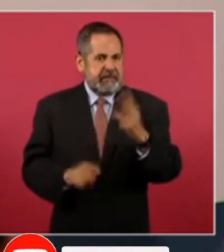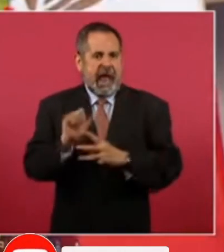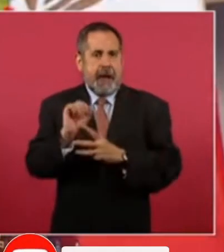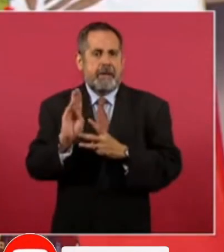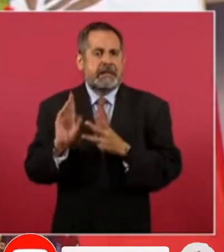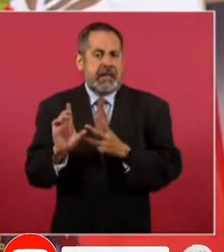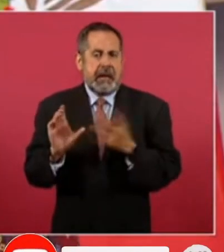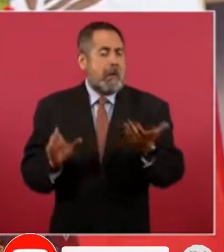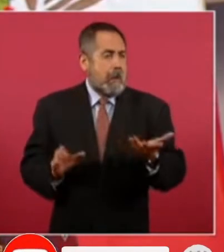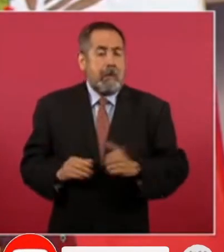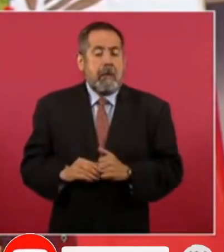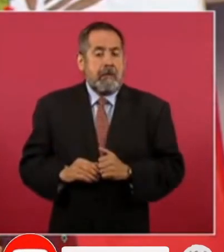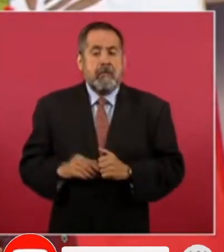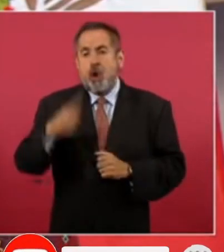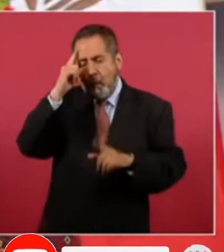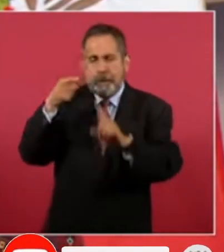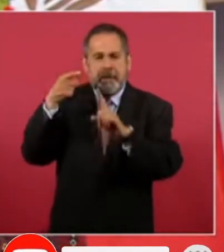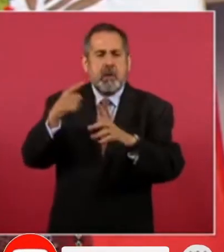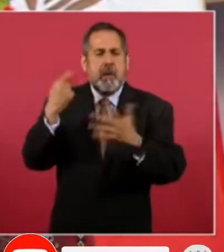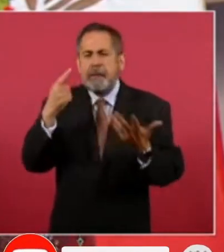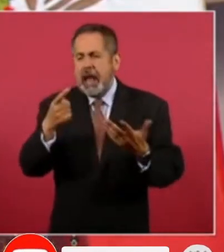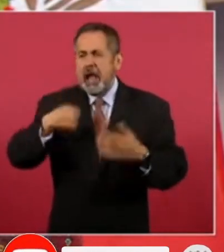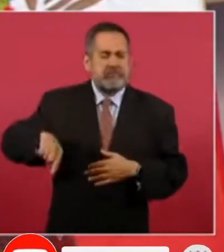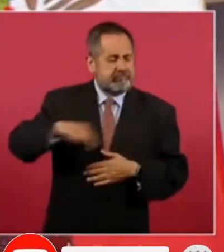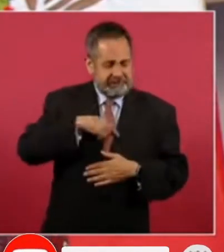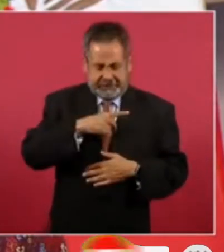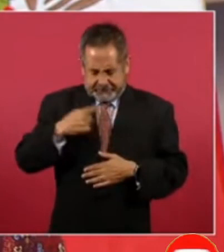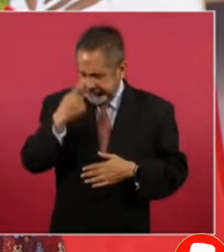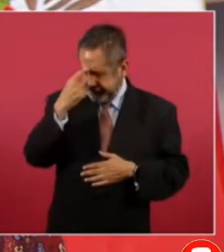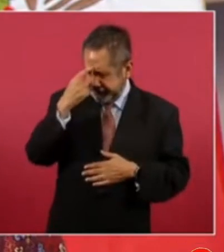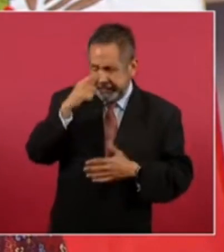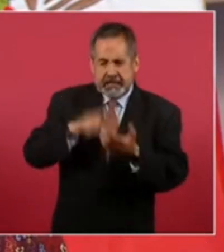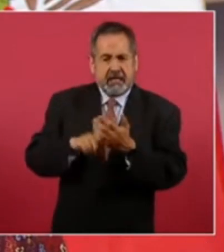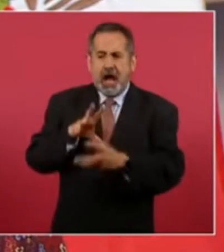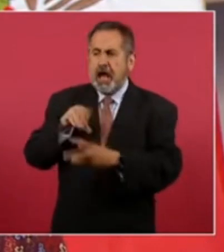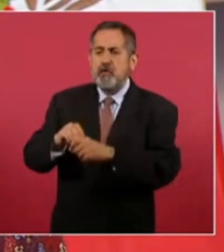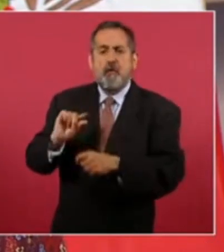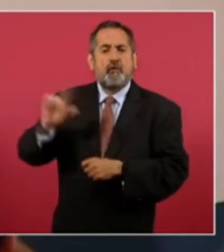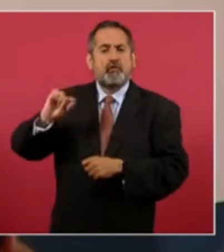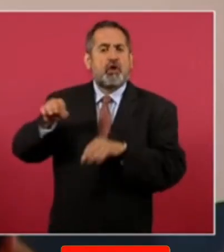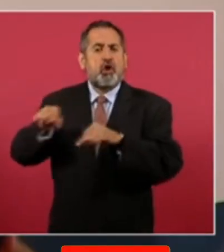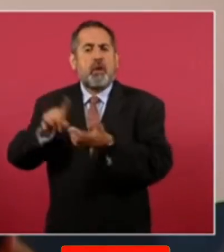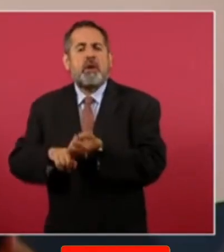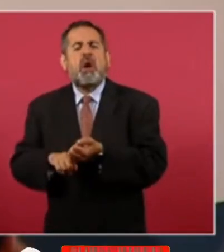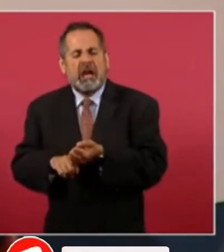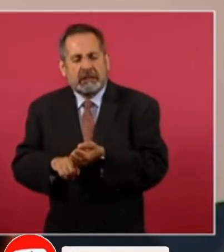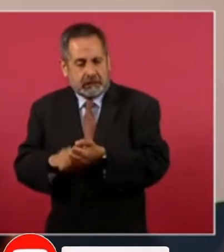las tareas se realicen con la principal virtud que debe tener un servidor público: la